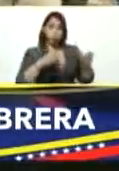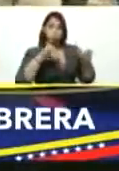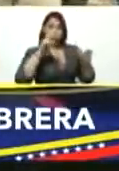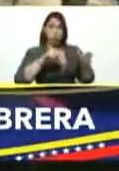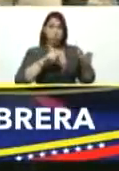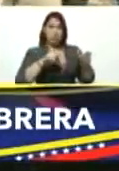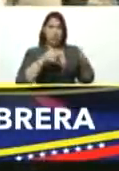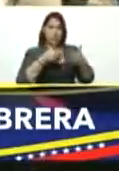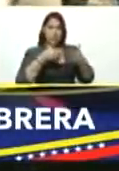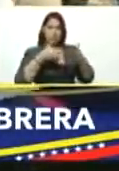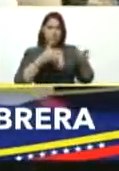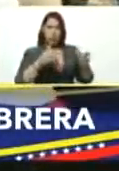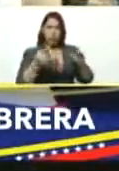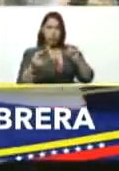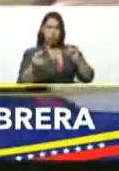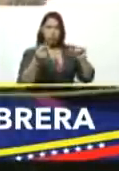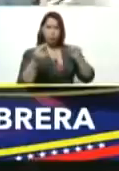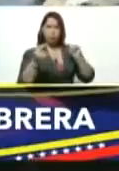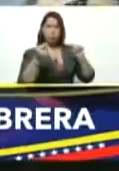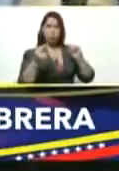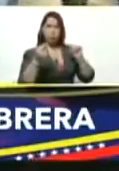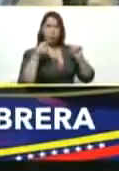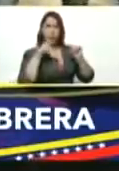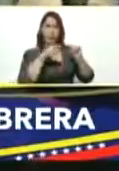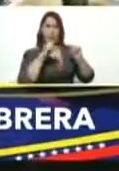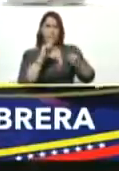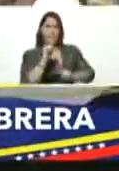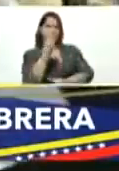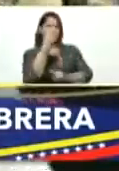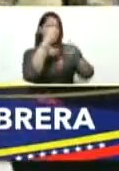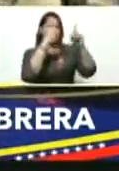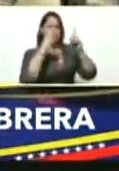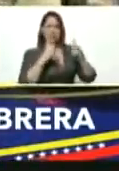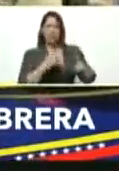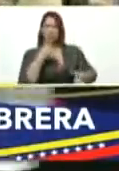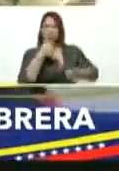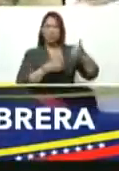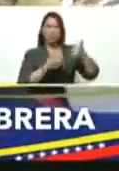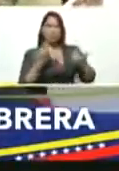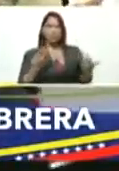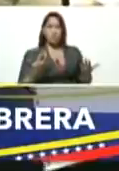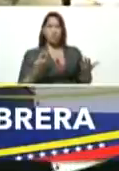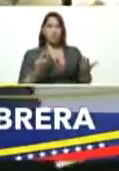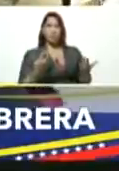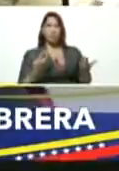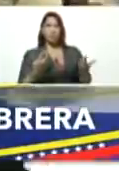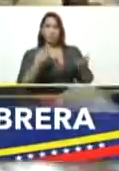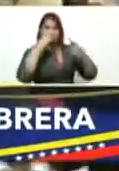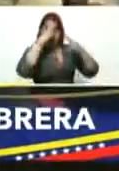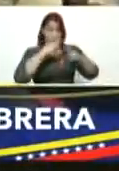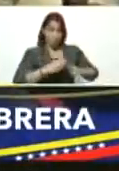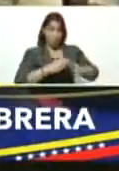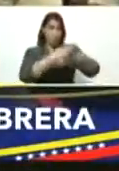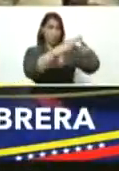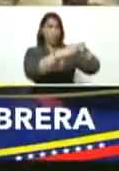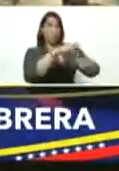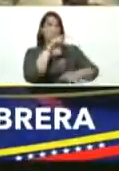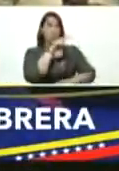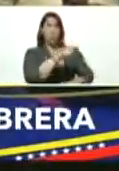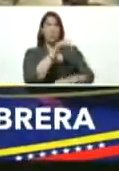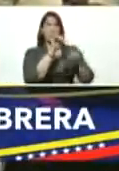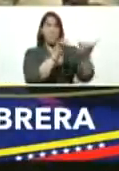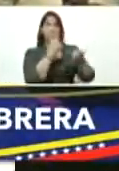debate y allí la primera decisión fue rendir un homenaje como ustedes ya lo señaló